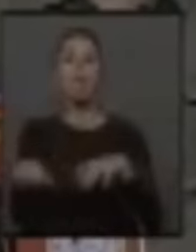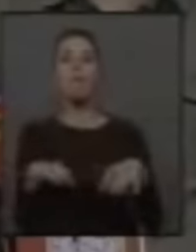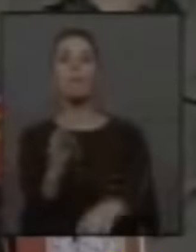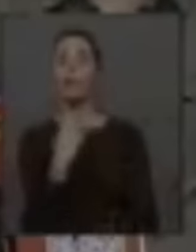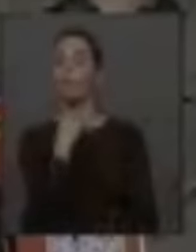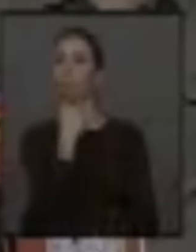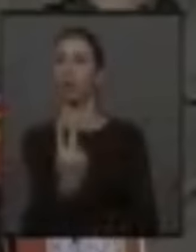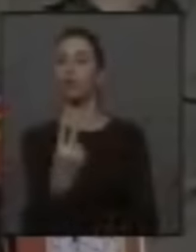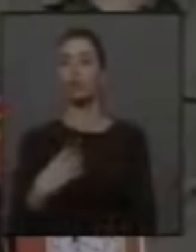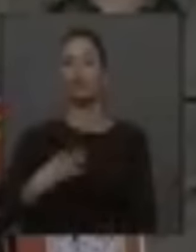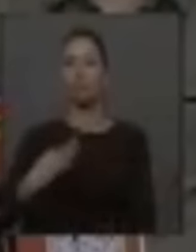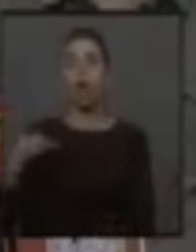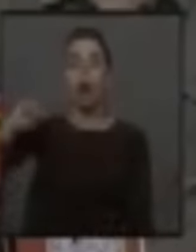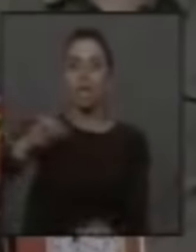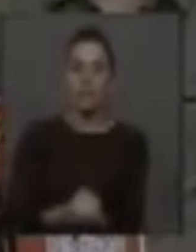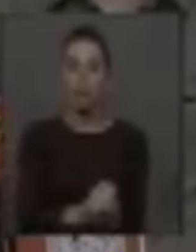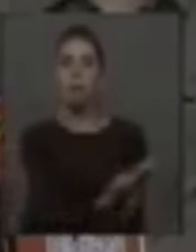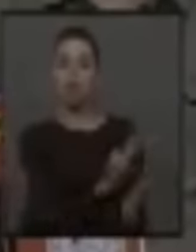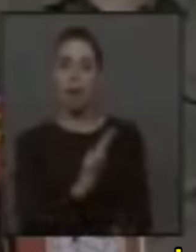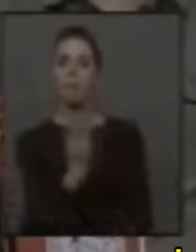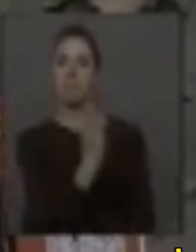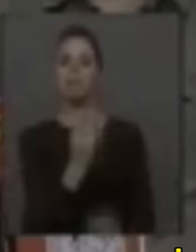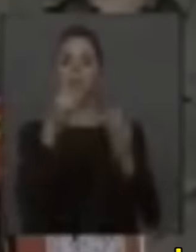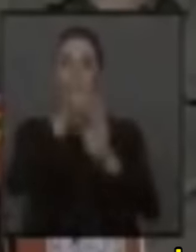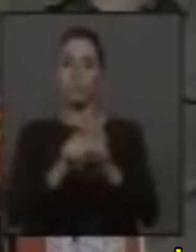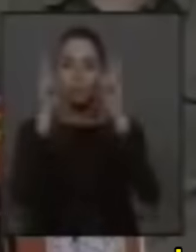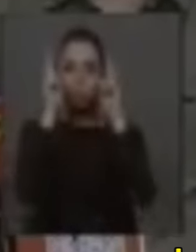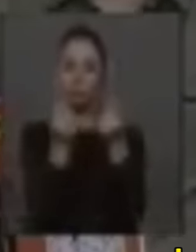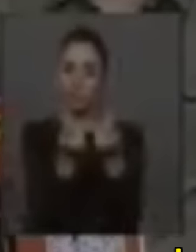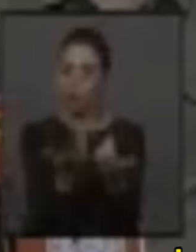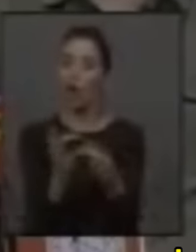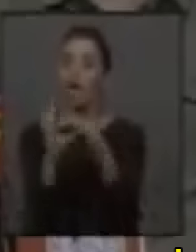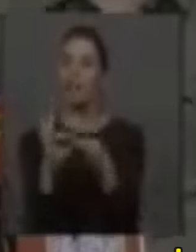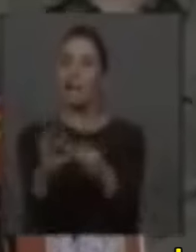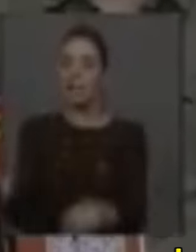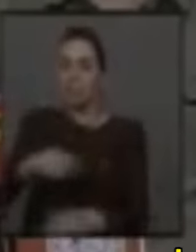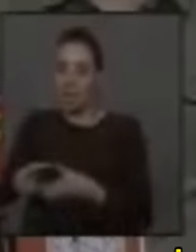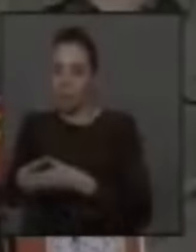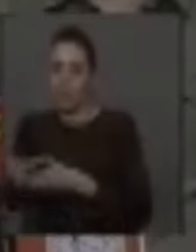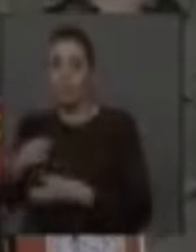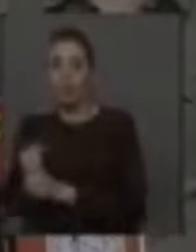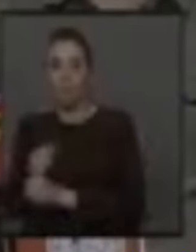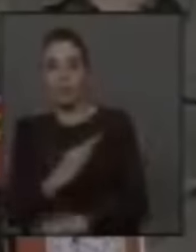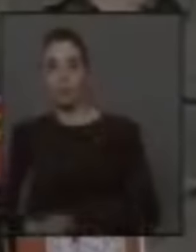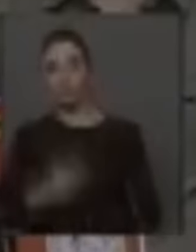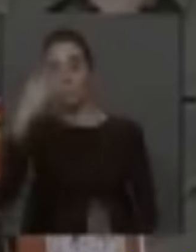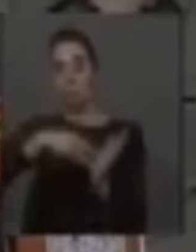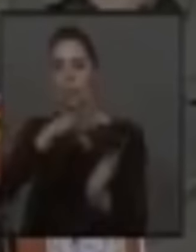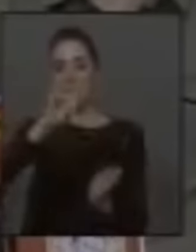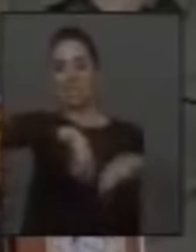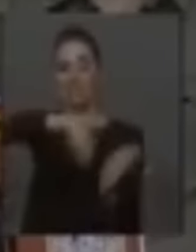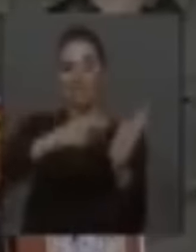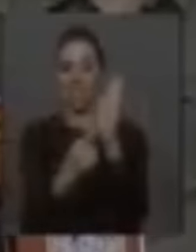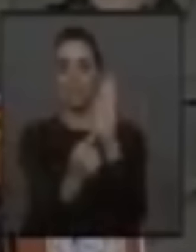voz ciudadana potente para reclamar este beneficio. Y sumado distintos esfuerzos, y gracias también al trabajo de nuestro equipo parlamentario, hemos juntado 3.500